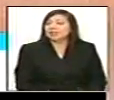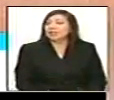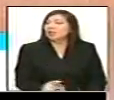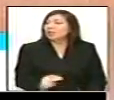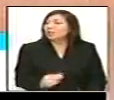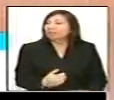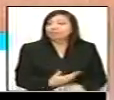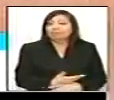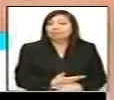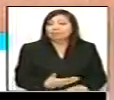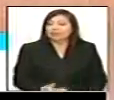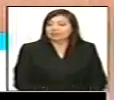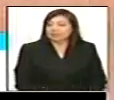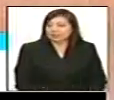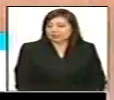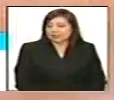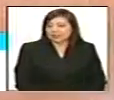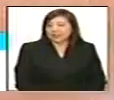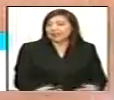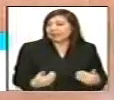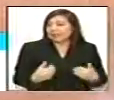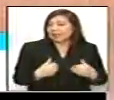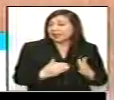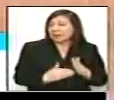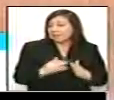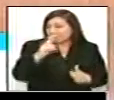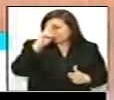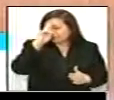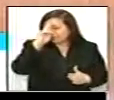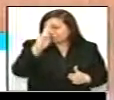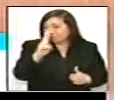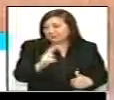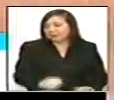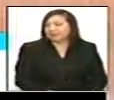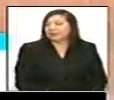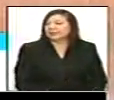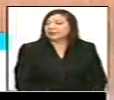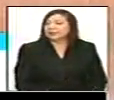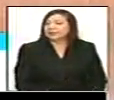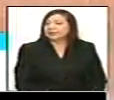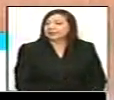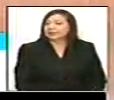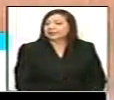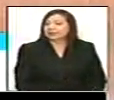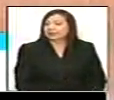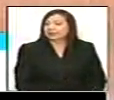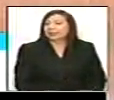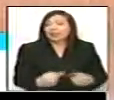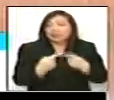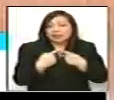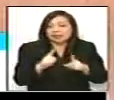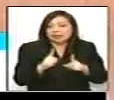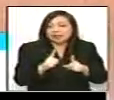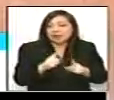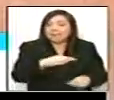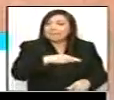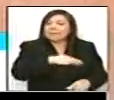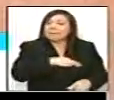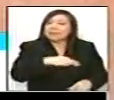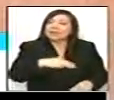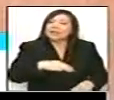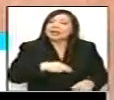un funcionario que le tengo el máximo de respeto, pero hay que respetar las formas. Entonces, el informe del Ministerio de Energía y